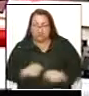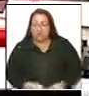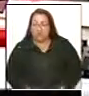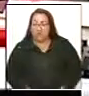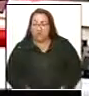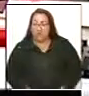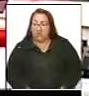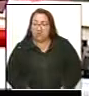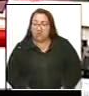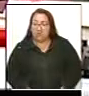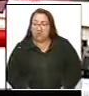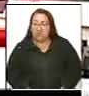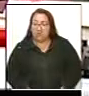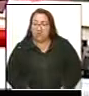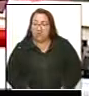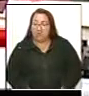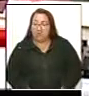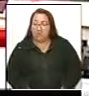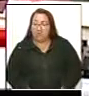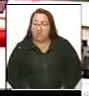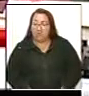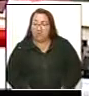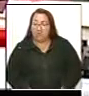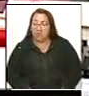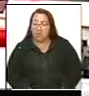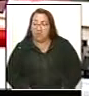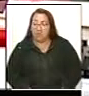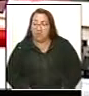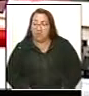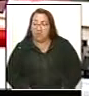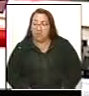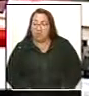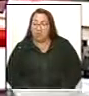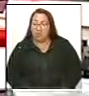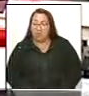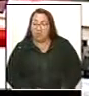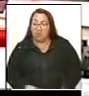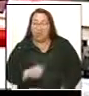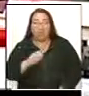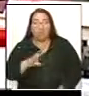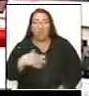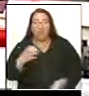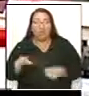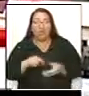sentido. En todo caso, lo que estamos diciendo es que no puede haber